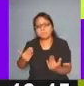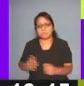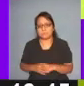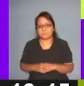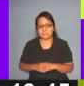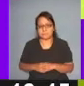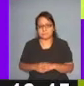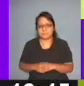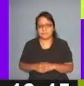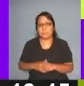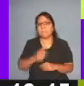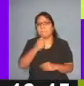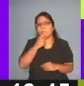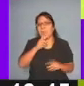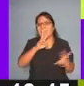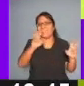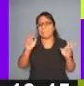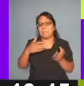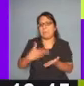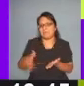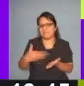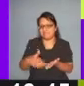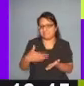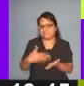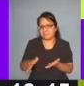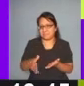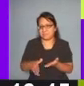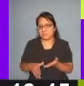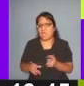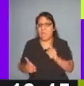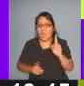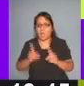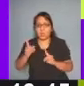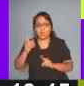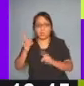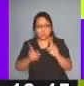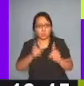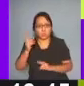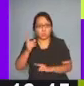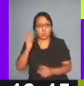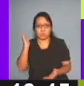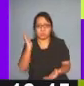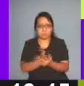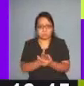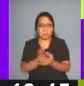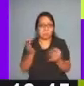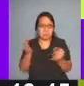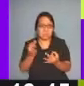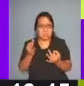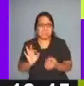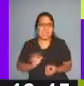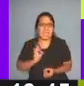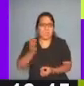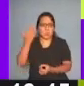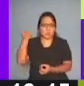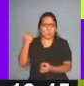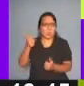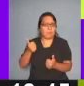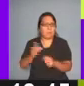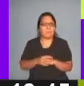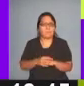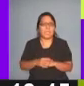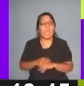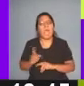de discriminación, que ha tenido buenos fallos de la Cámara de Casación cuando se dictó la ley hace muchos años,